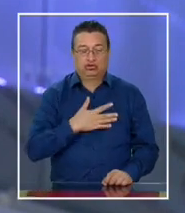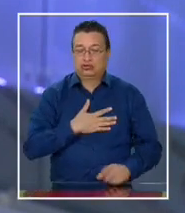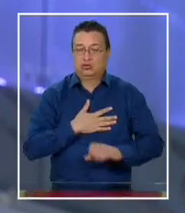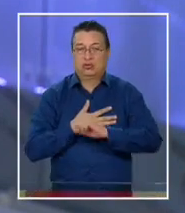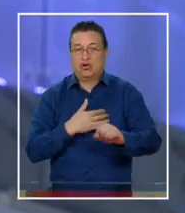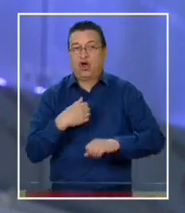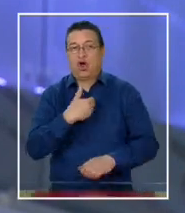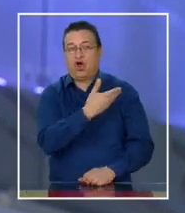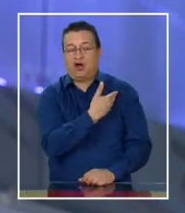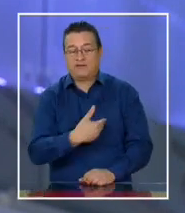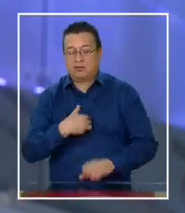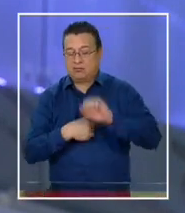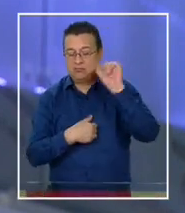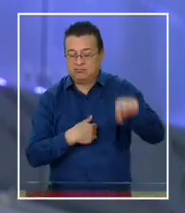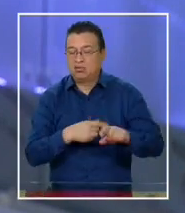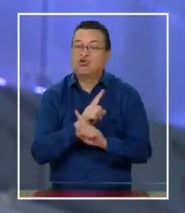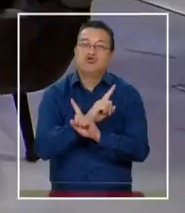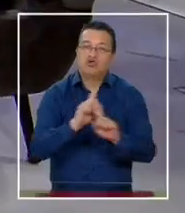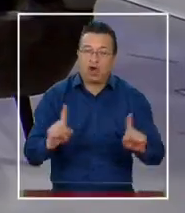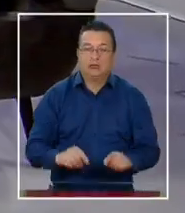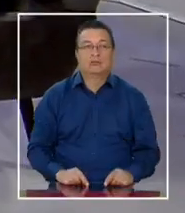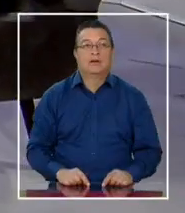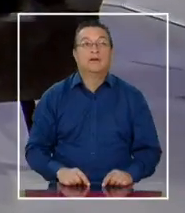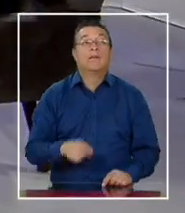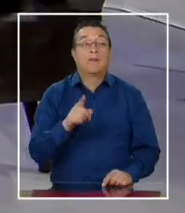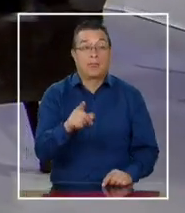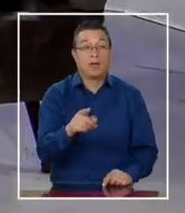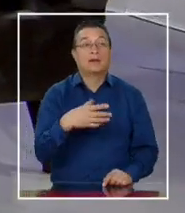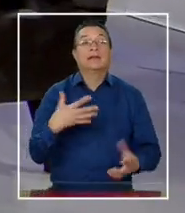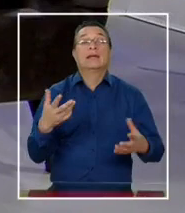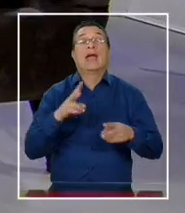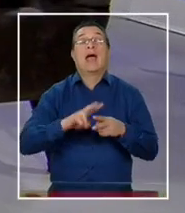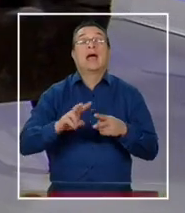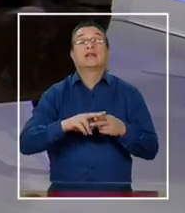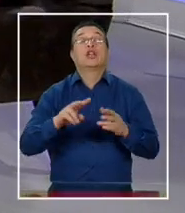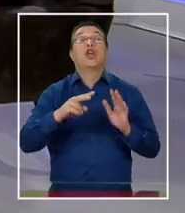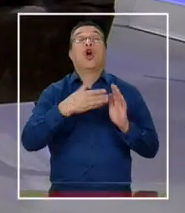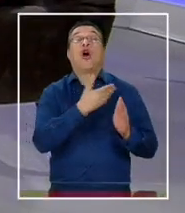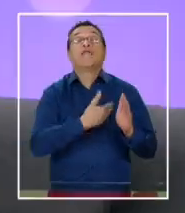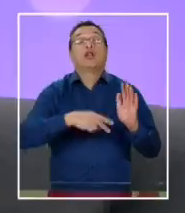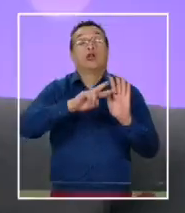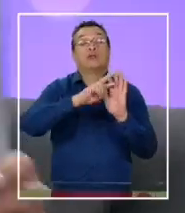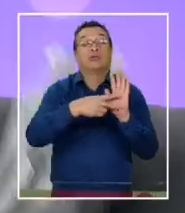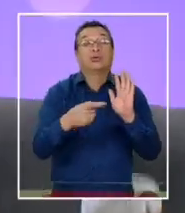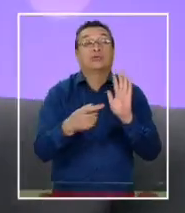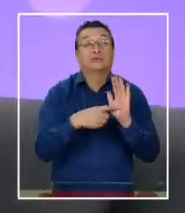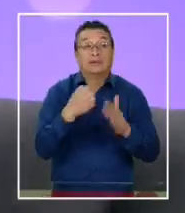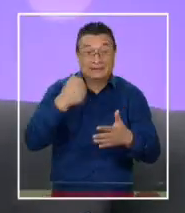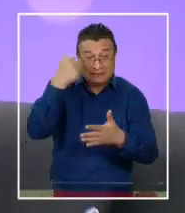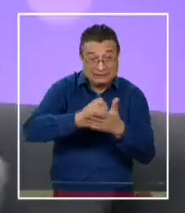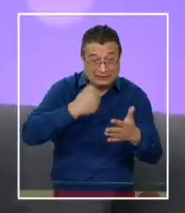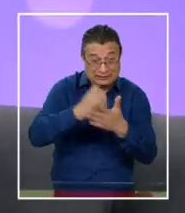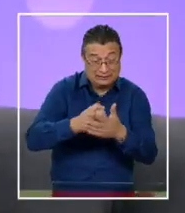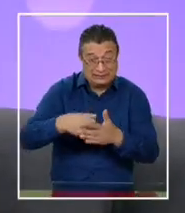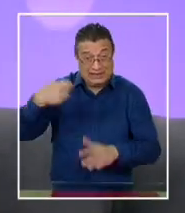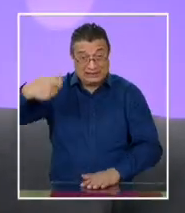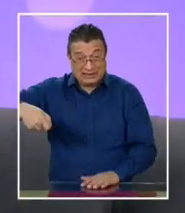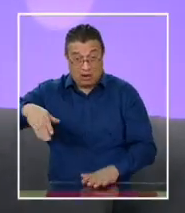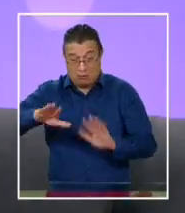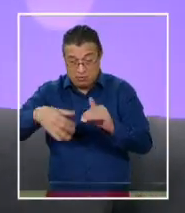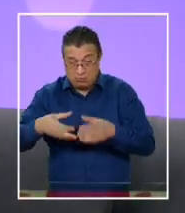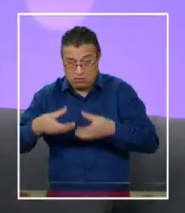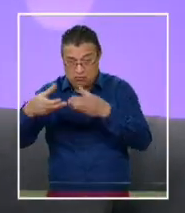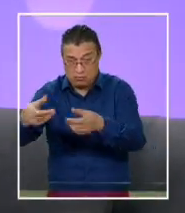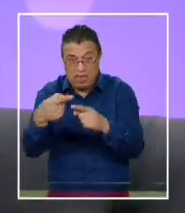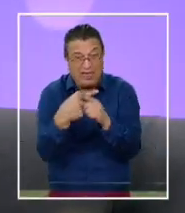darle la espalda a este proyecto en el que creemos qué va a hacer el gobierno con la reforma tributaria tras su rechazo va a insistir en el senado con el mismo proyecto